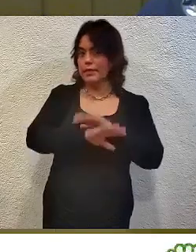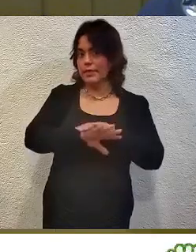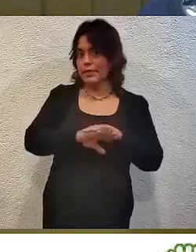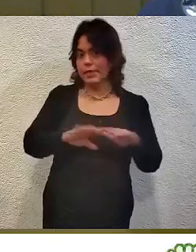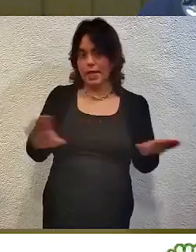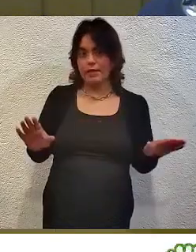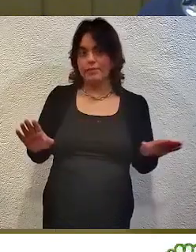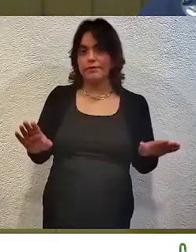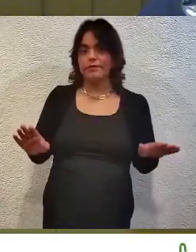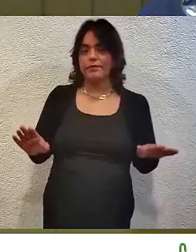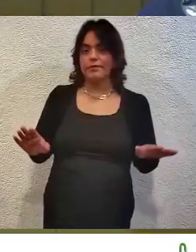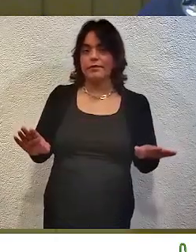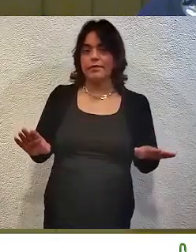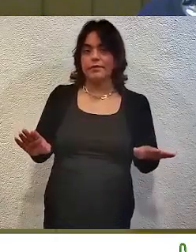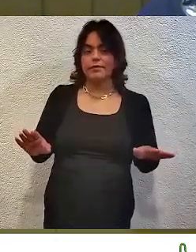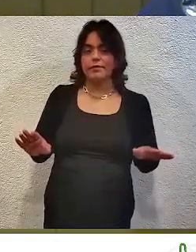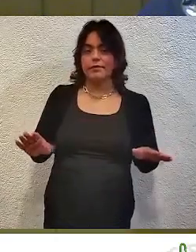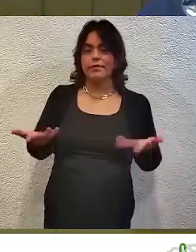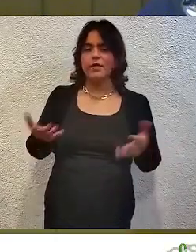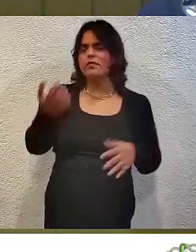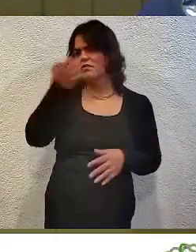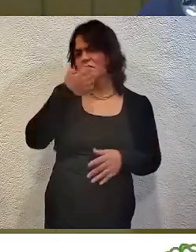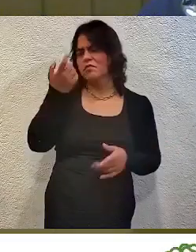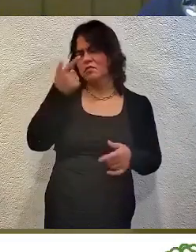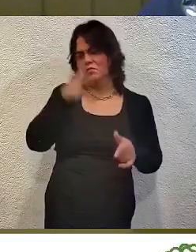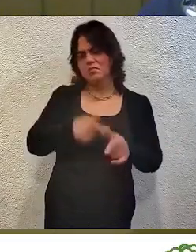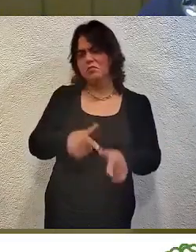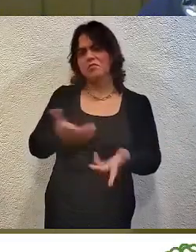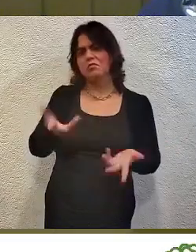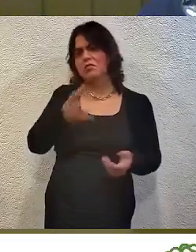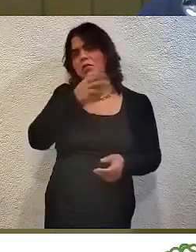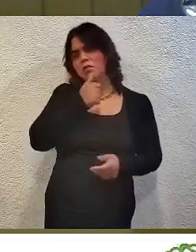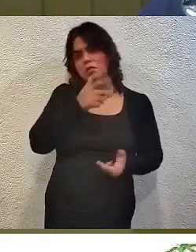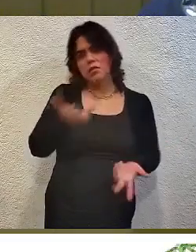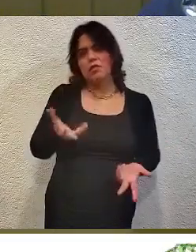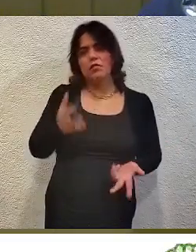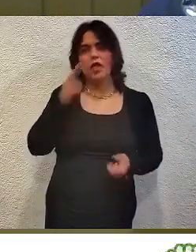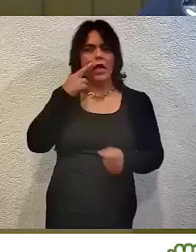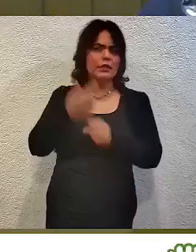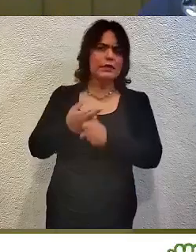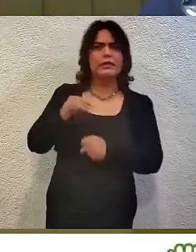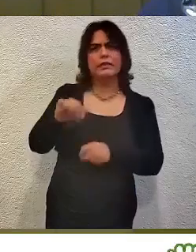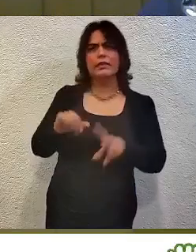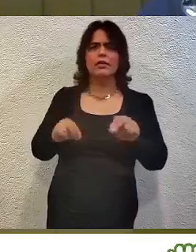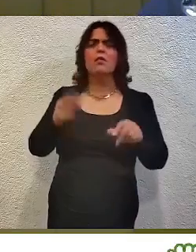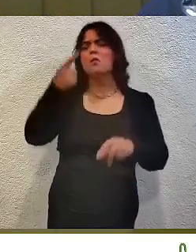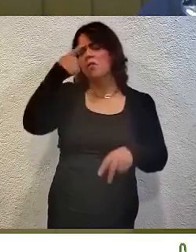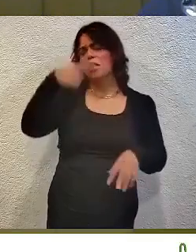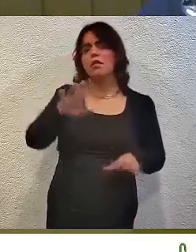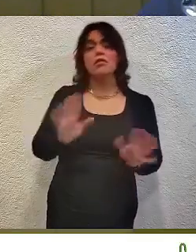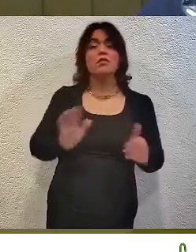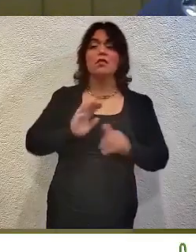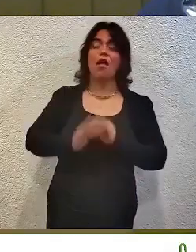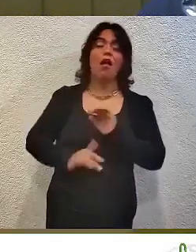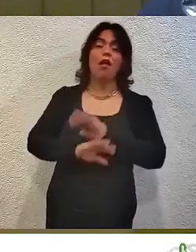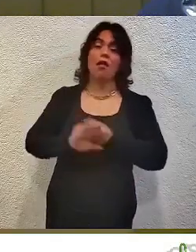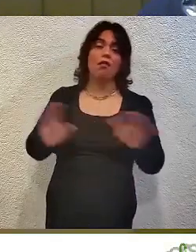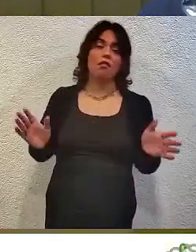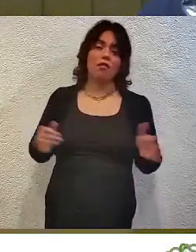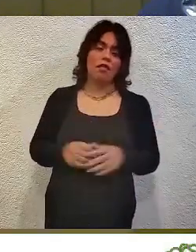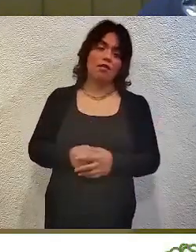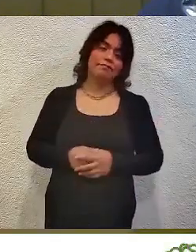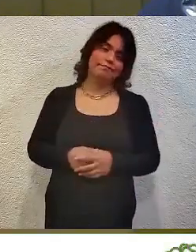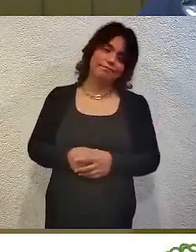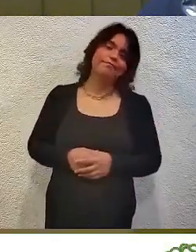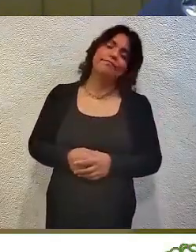procedimiento. No puedes hacer una valoración de decir si existió responsabilidad, porque ya estás entrando al fondo del asunto.